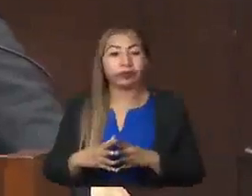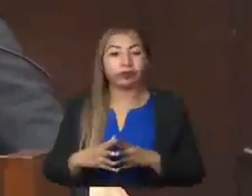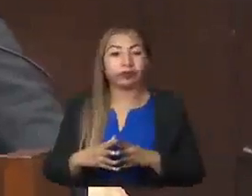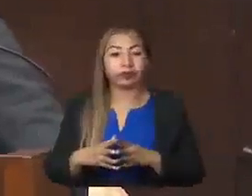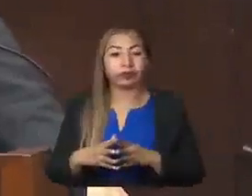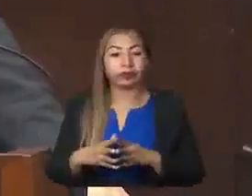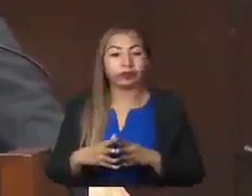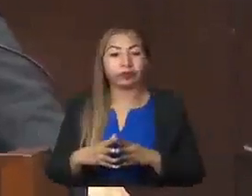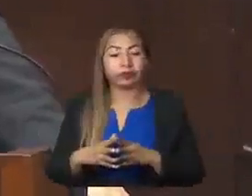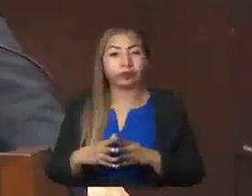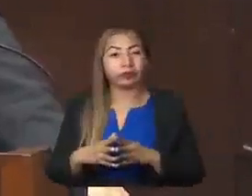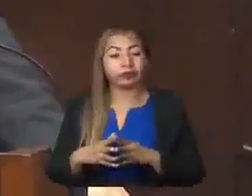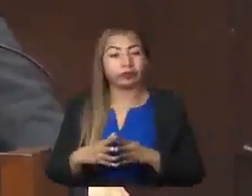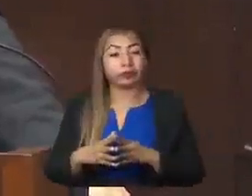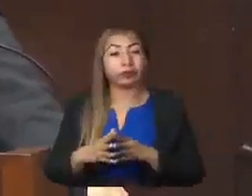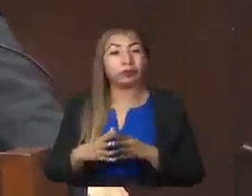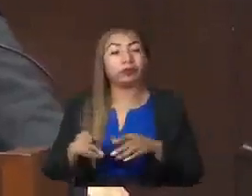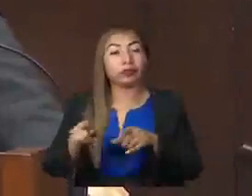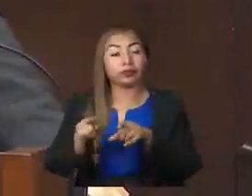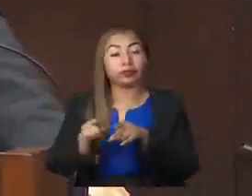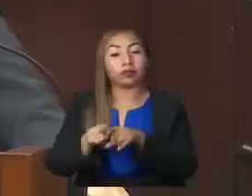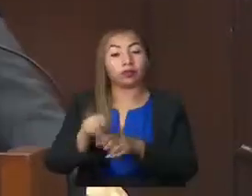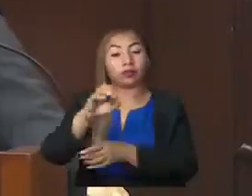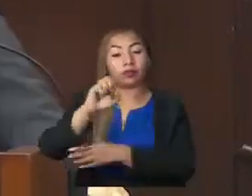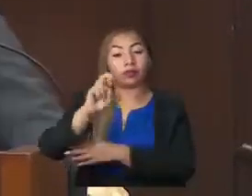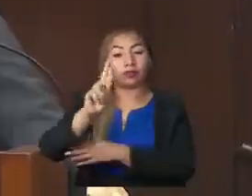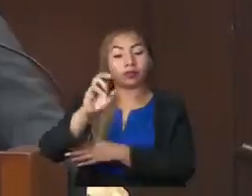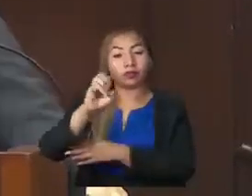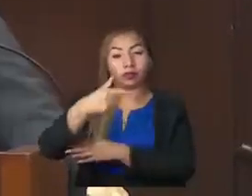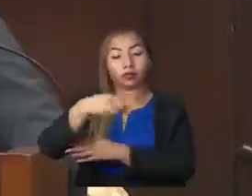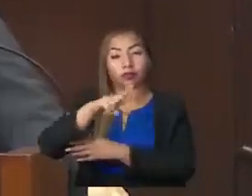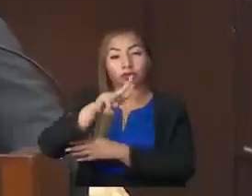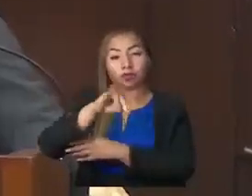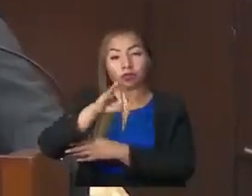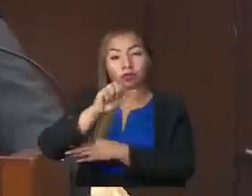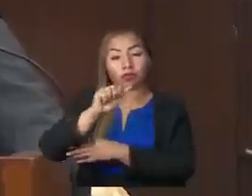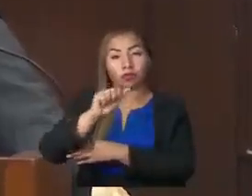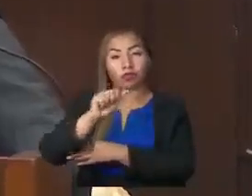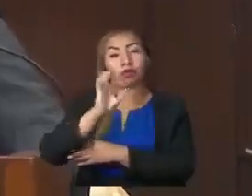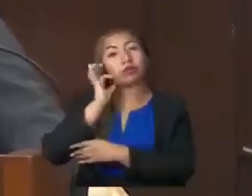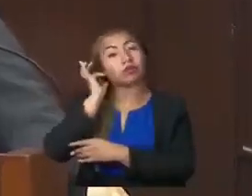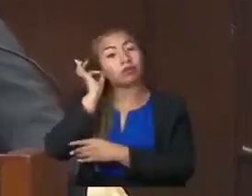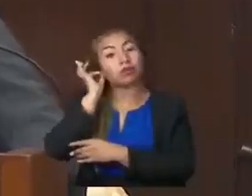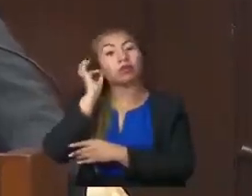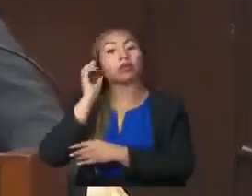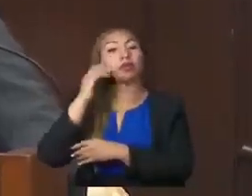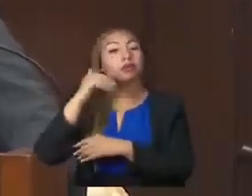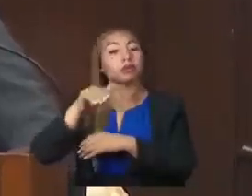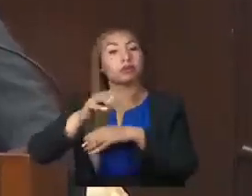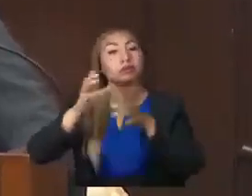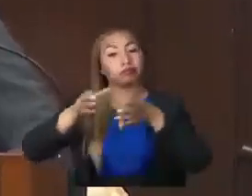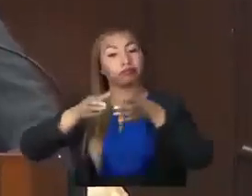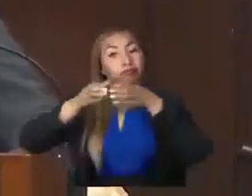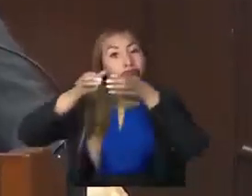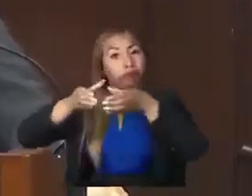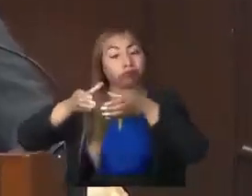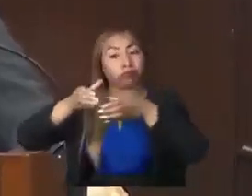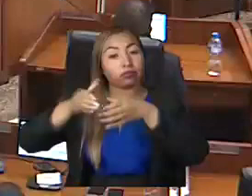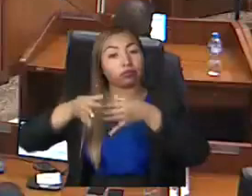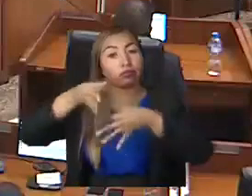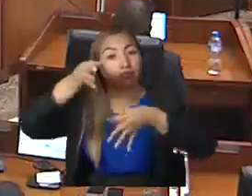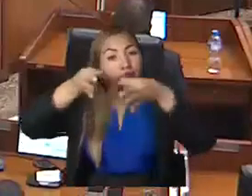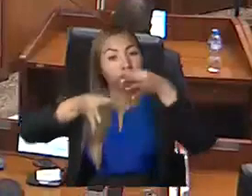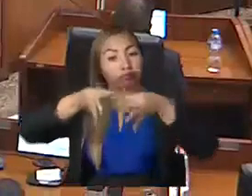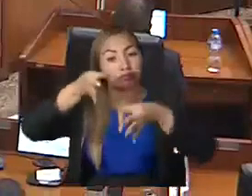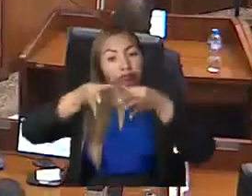Su Excelencia María Eugenia López Arias, magistrada presidenta de la Corte Suprema de Justicia.